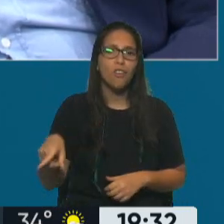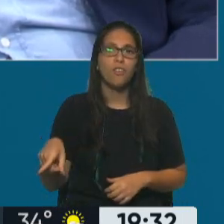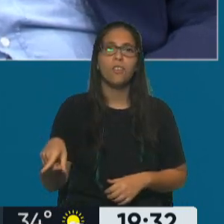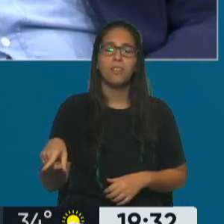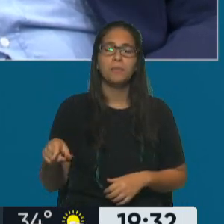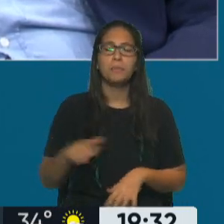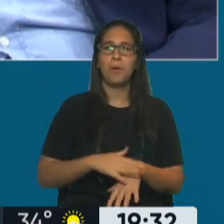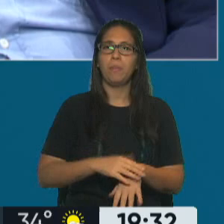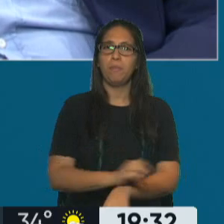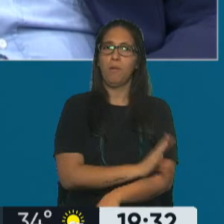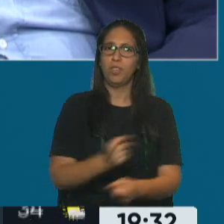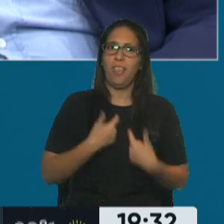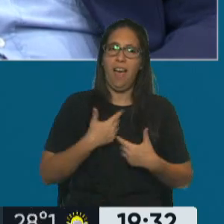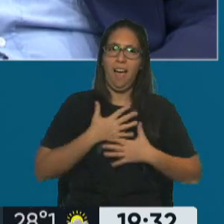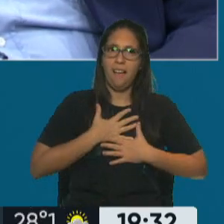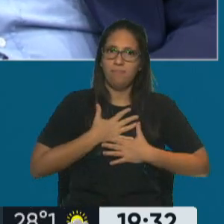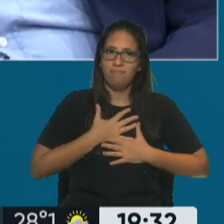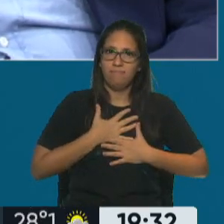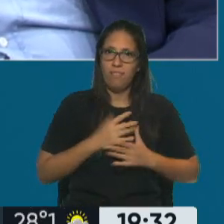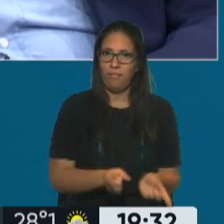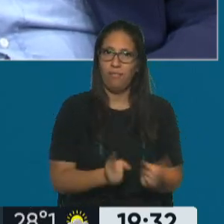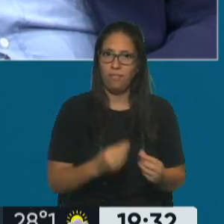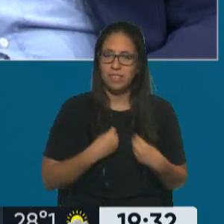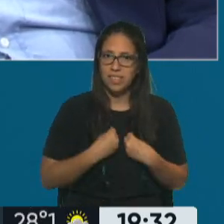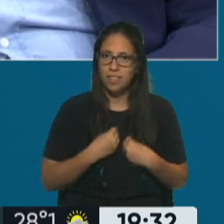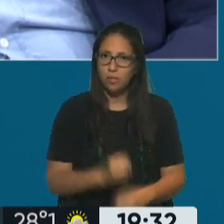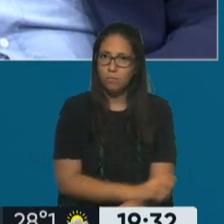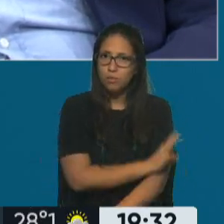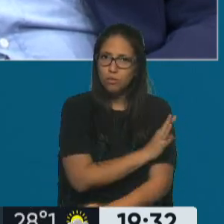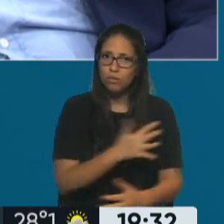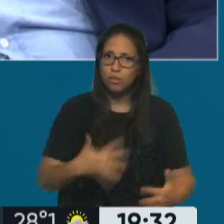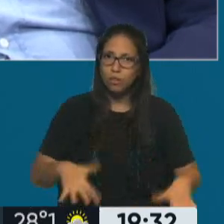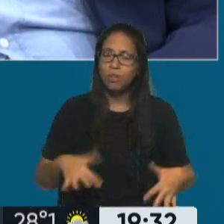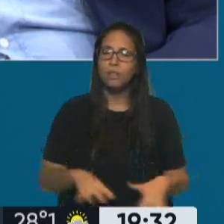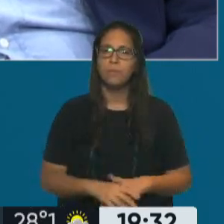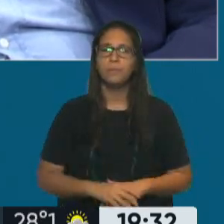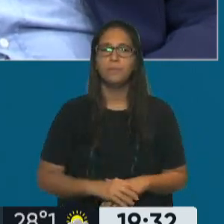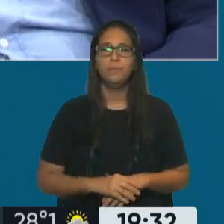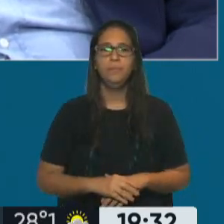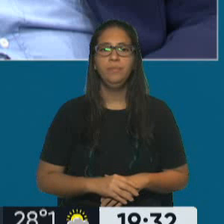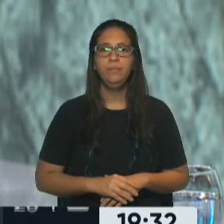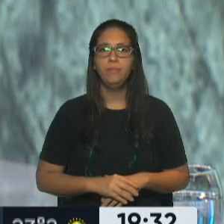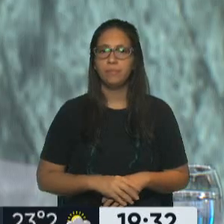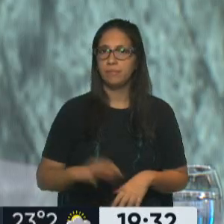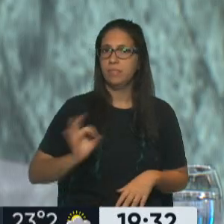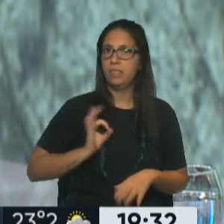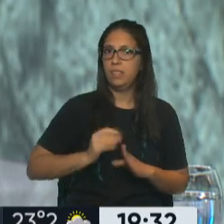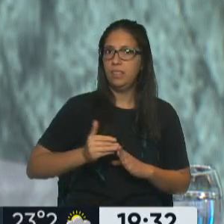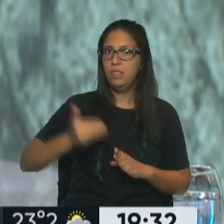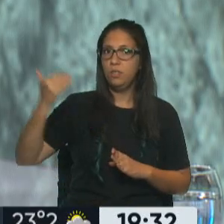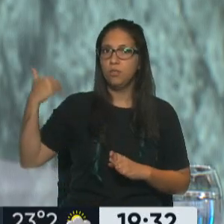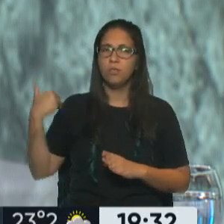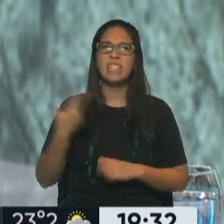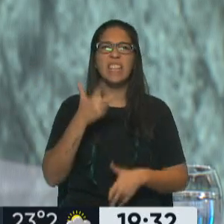muy emocionante para mí sigue siendo un momento este muy importante yo ahora bueno en los últimos años se conoce la palabra